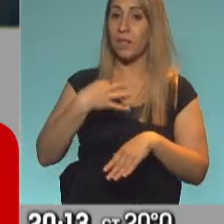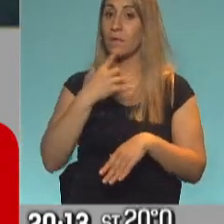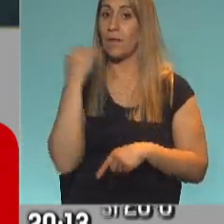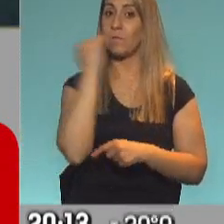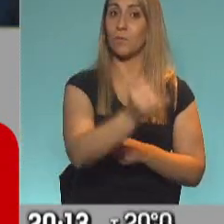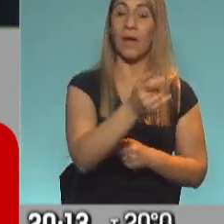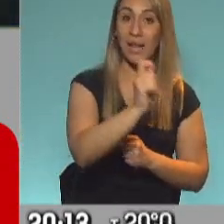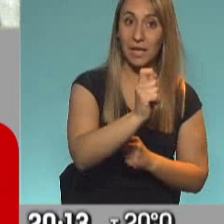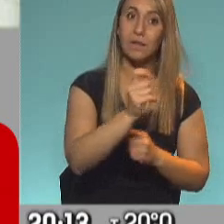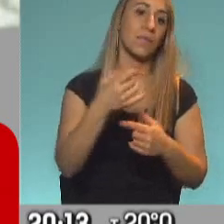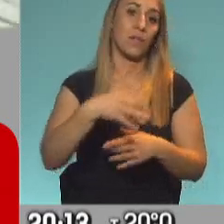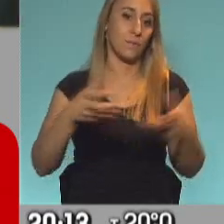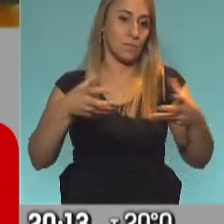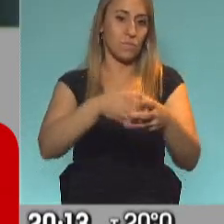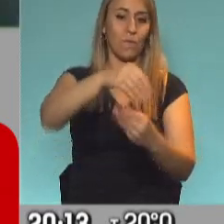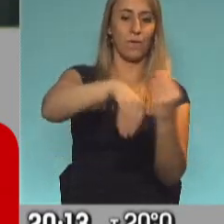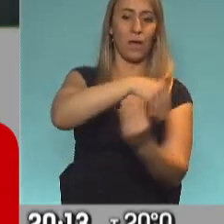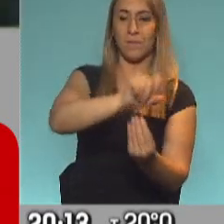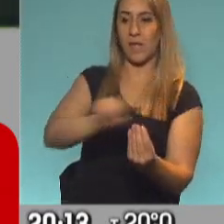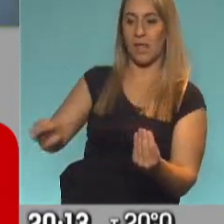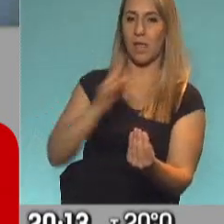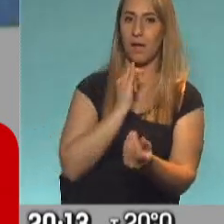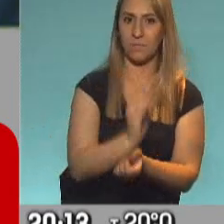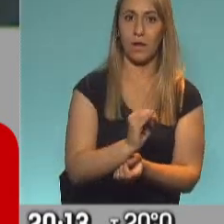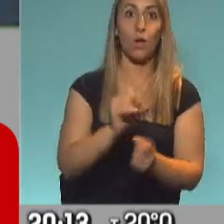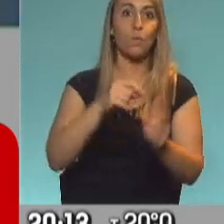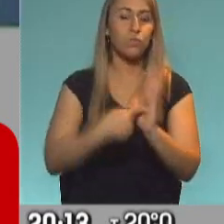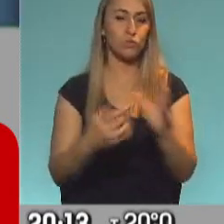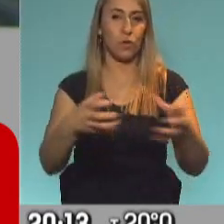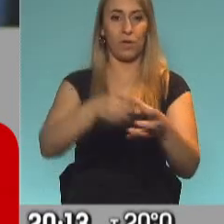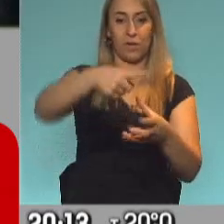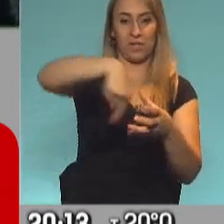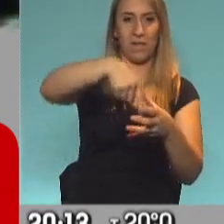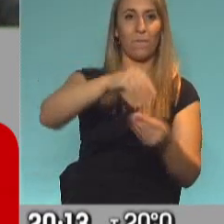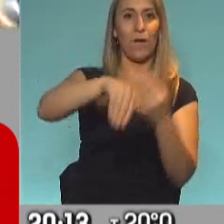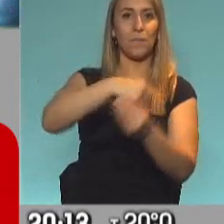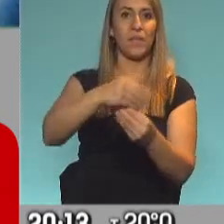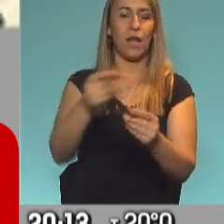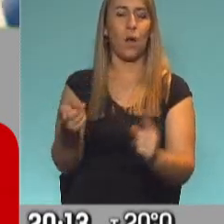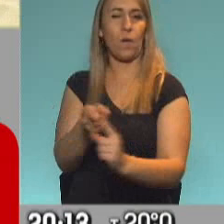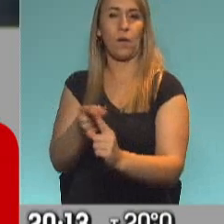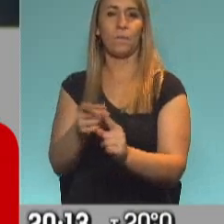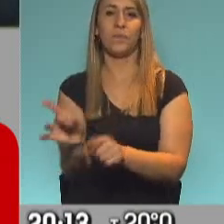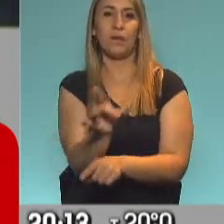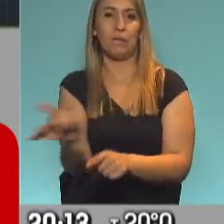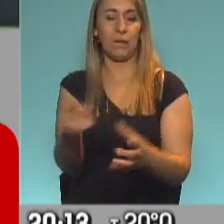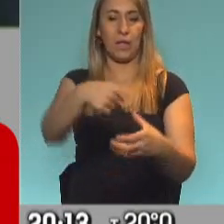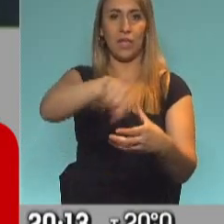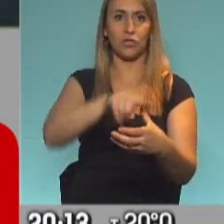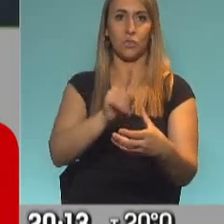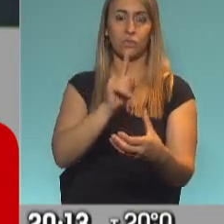Pues tiene que informarle al círculo íntimo. Pero el círculo íntimo tampoco puede obligarte a tomar un medicamento. Si el paciente